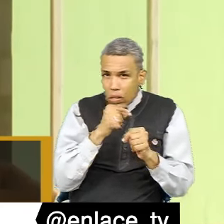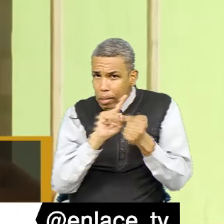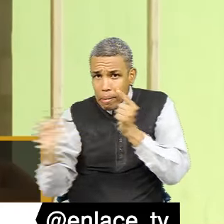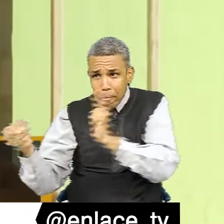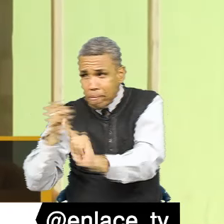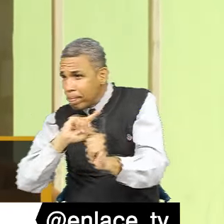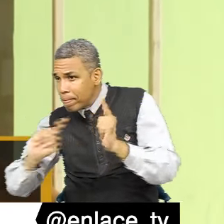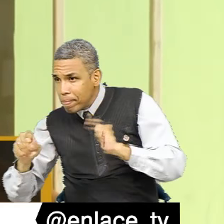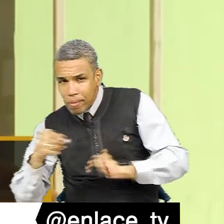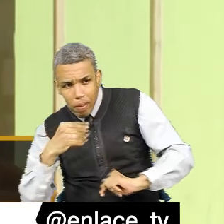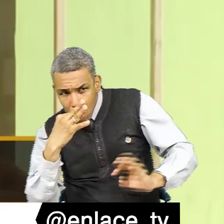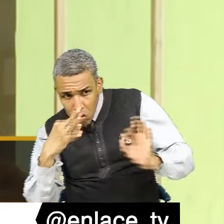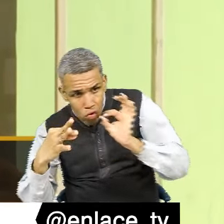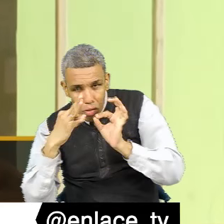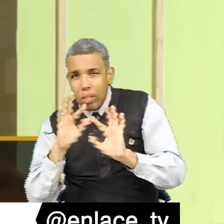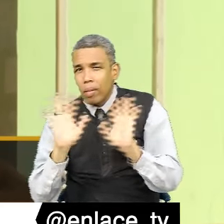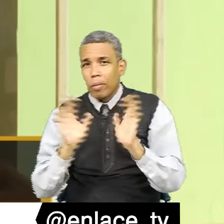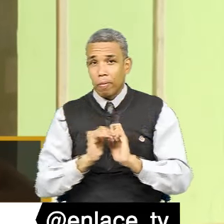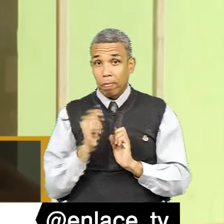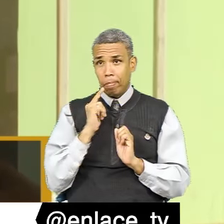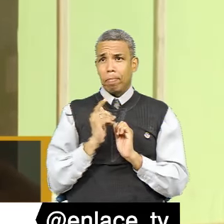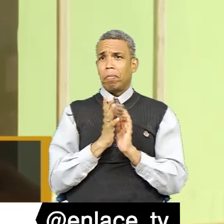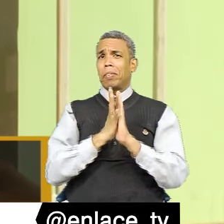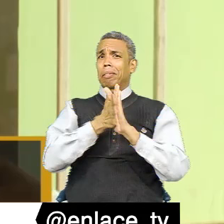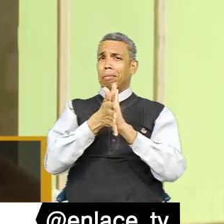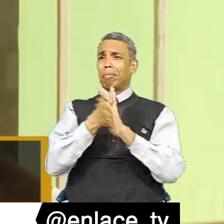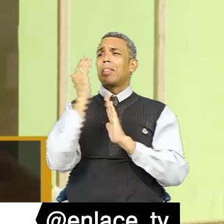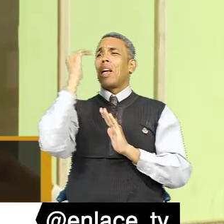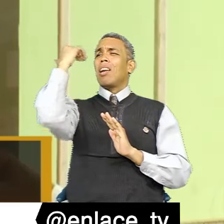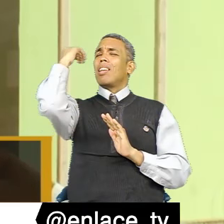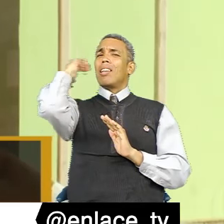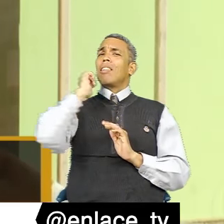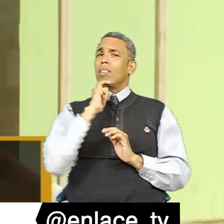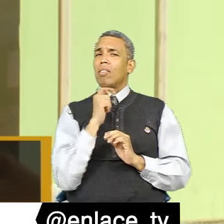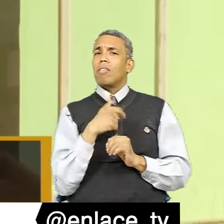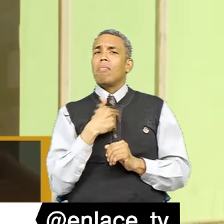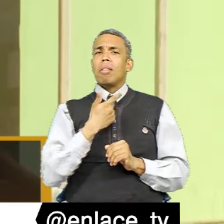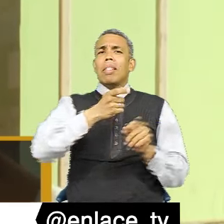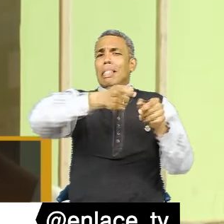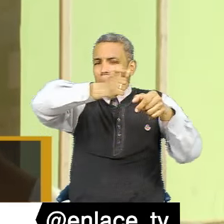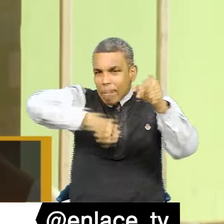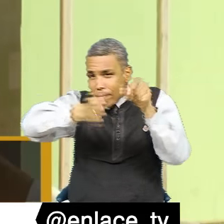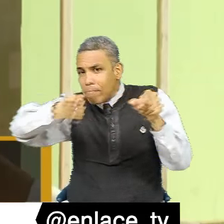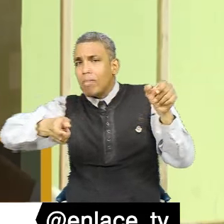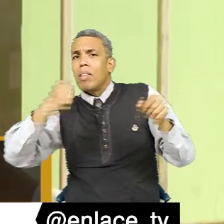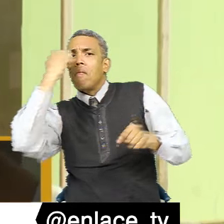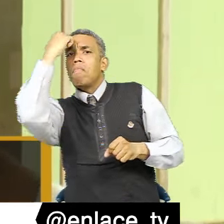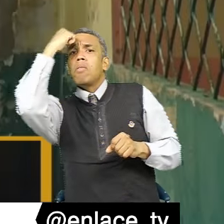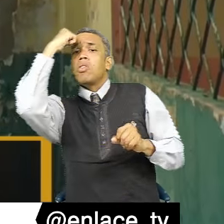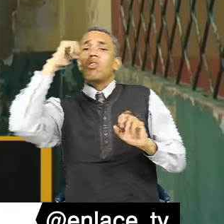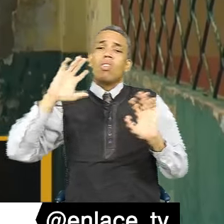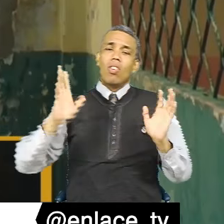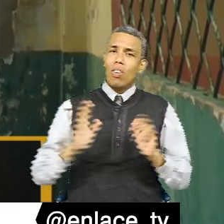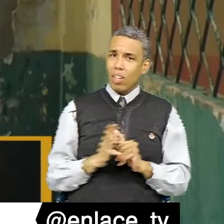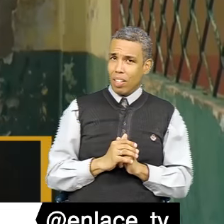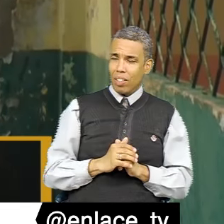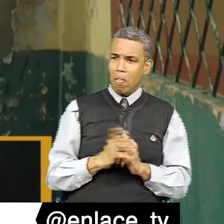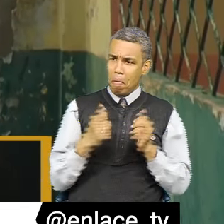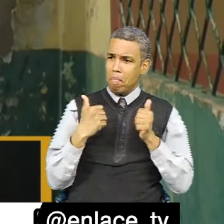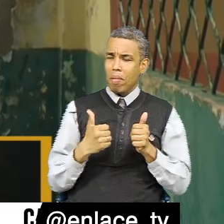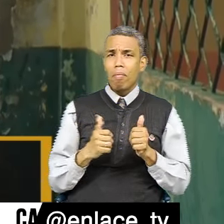Bien, todo bien, y las profesoras excelentes, todo. Cuando de la noche a la mañana dijeron que estaba en zona de riesgo y que por eso retiraban